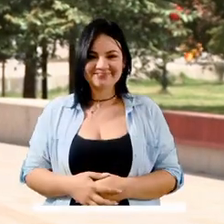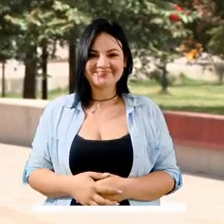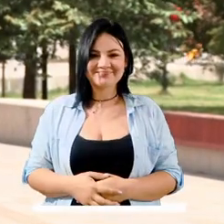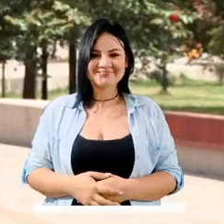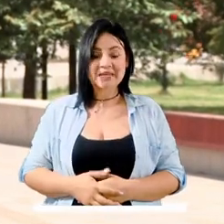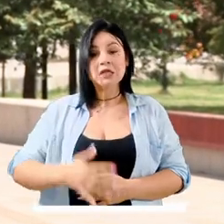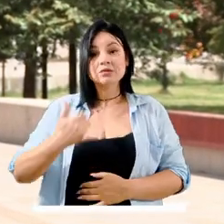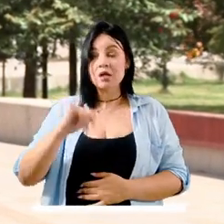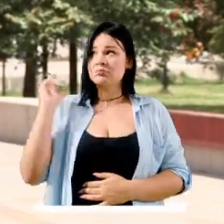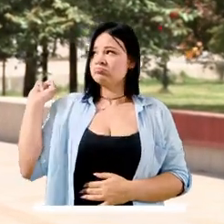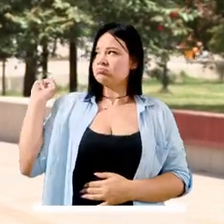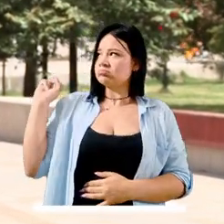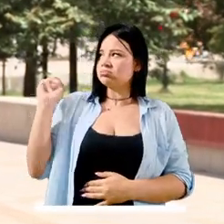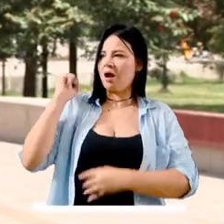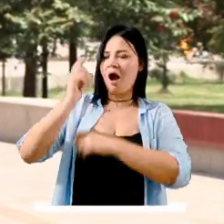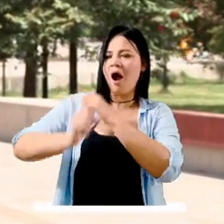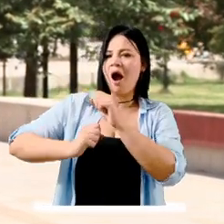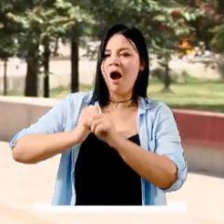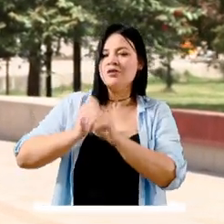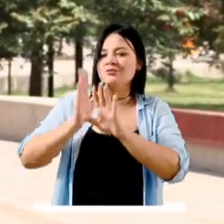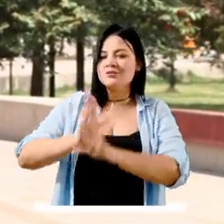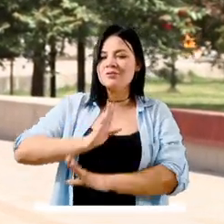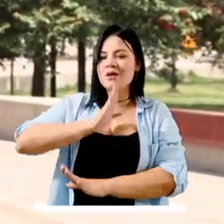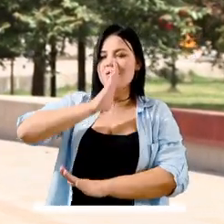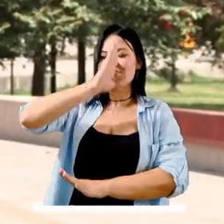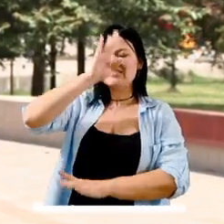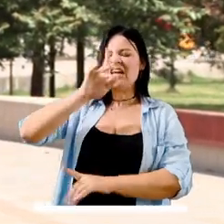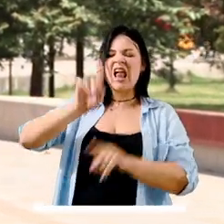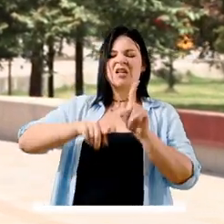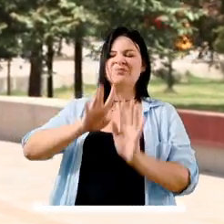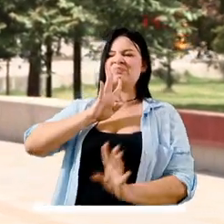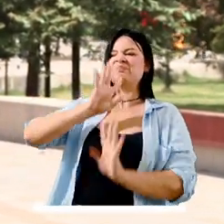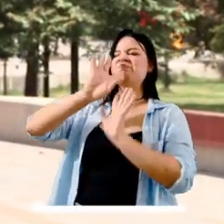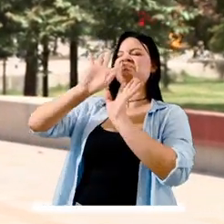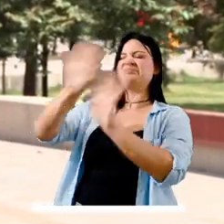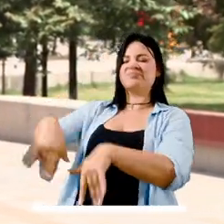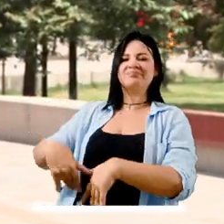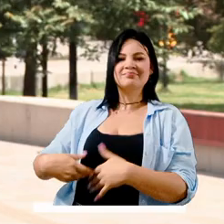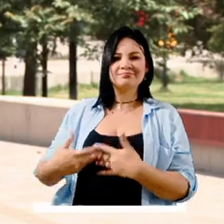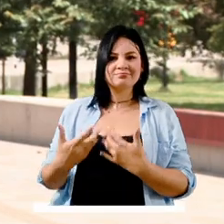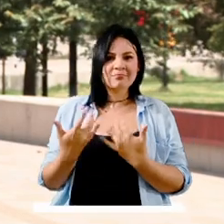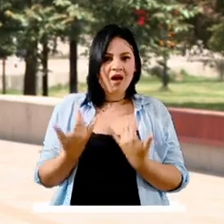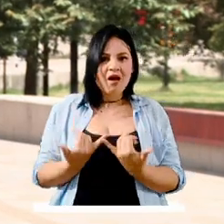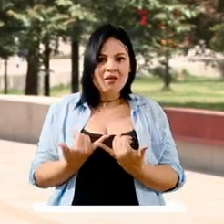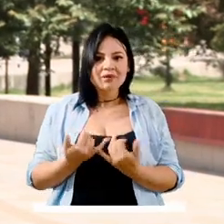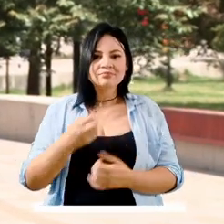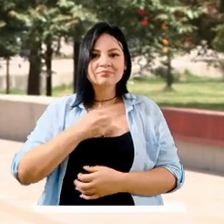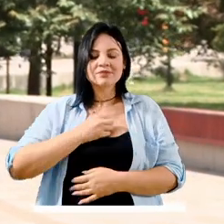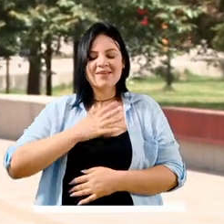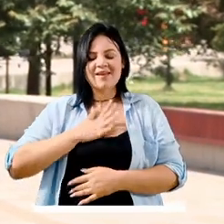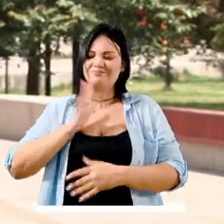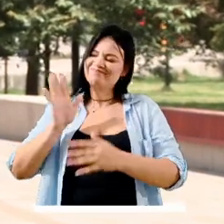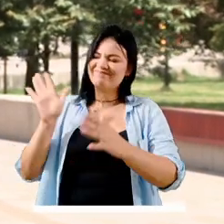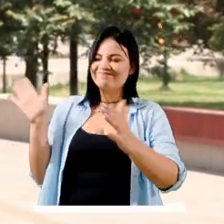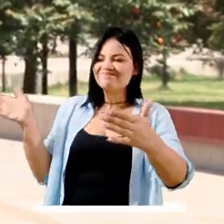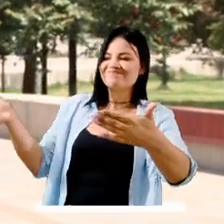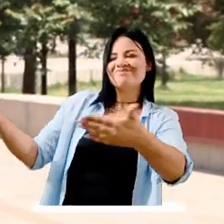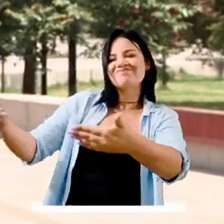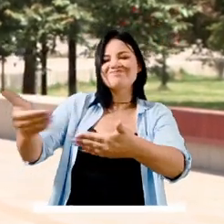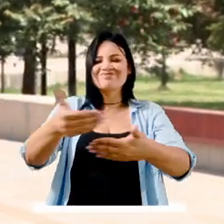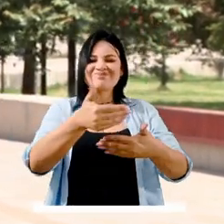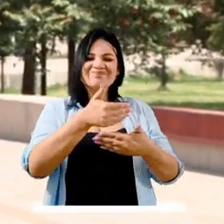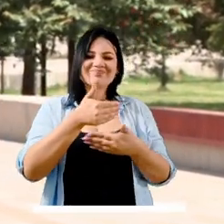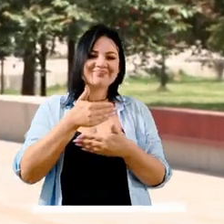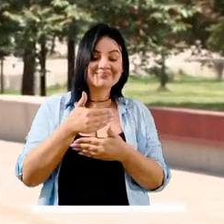Después de varios años en los que lastimosamente esta tradición silletera fue irrespetada en Medellín, hoy tenemos una oportunidad de volver a abrazar a